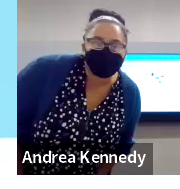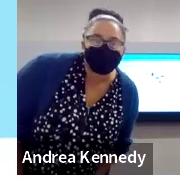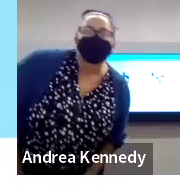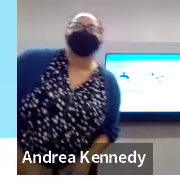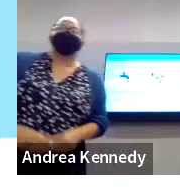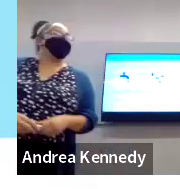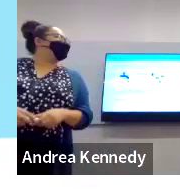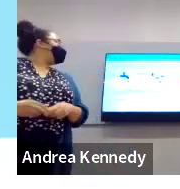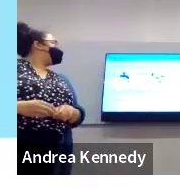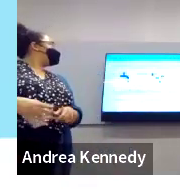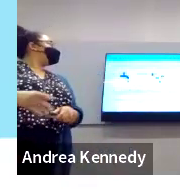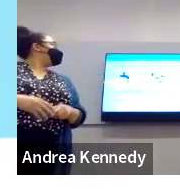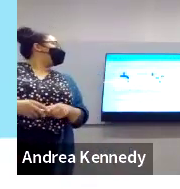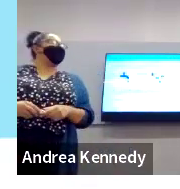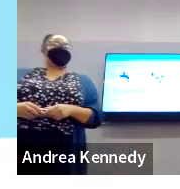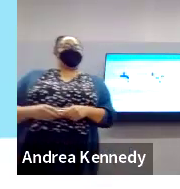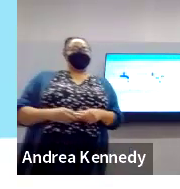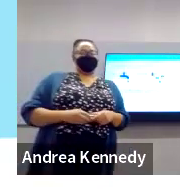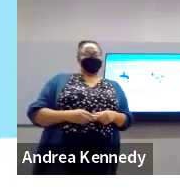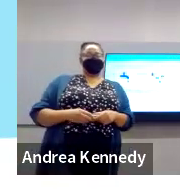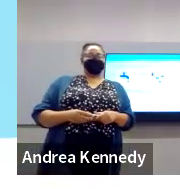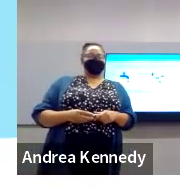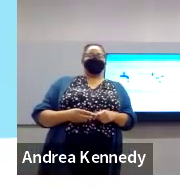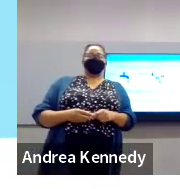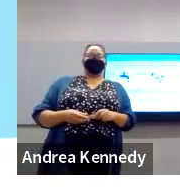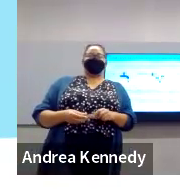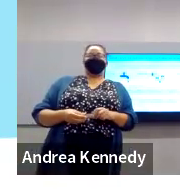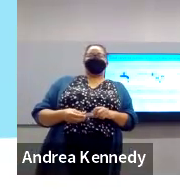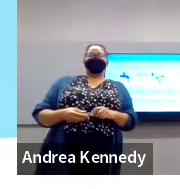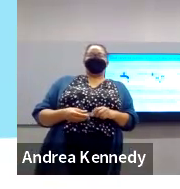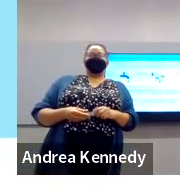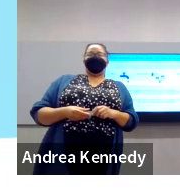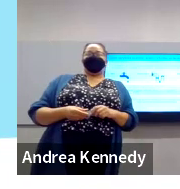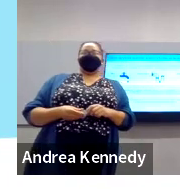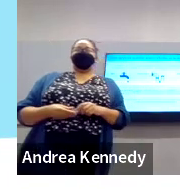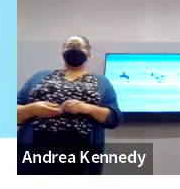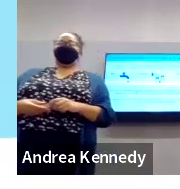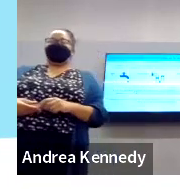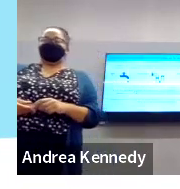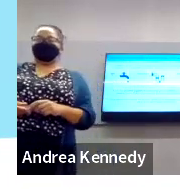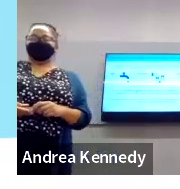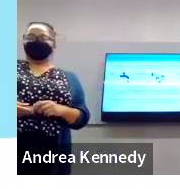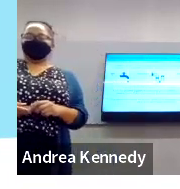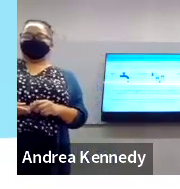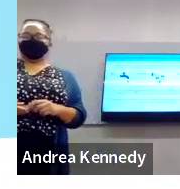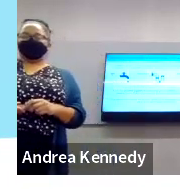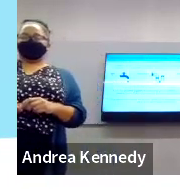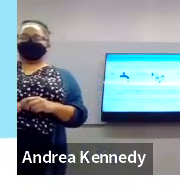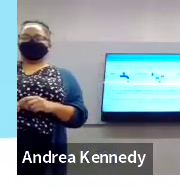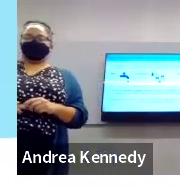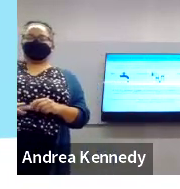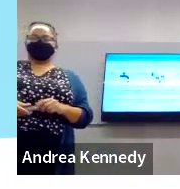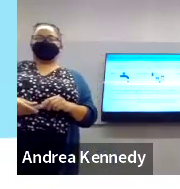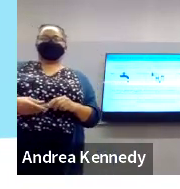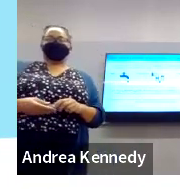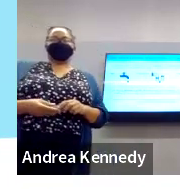Sí. después? She doesn't have one. That's all. Sí. Lo único que no estoy yo de acuerdo es